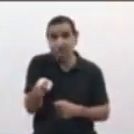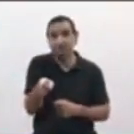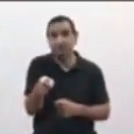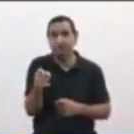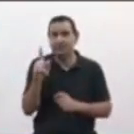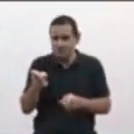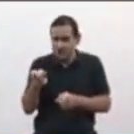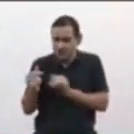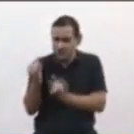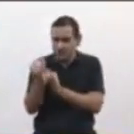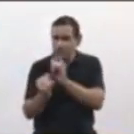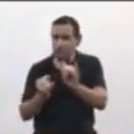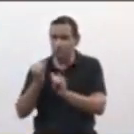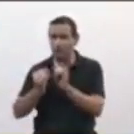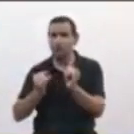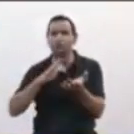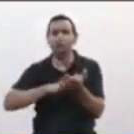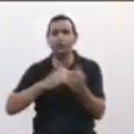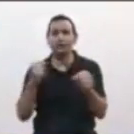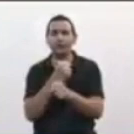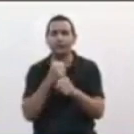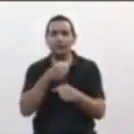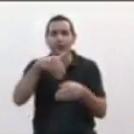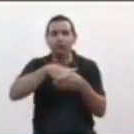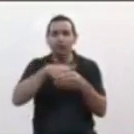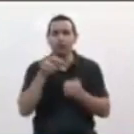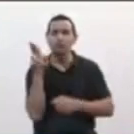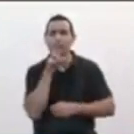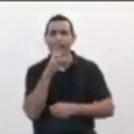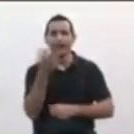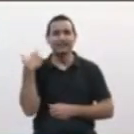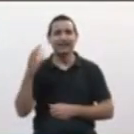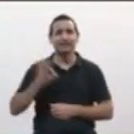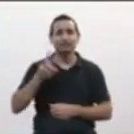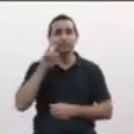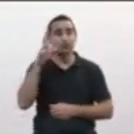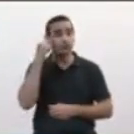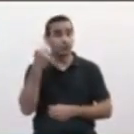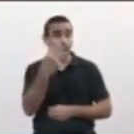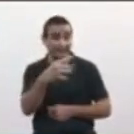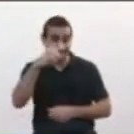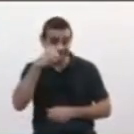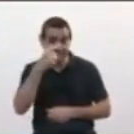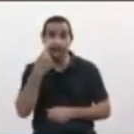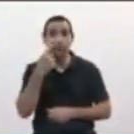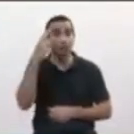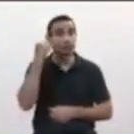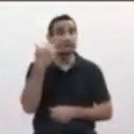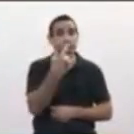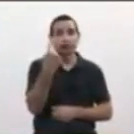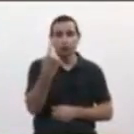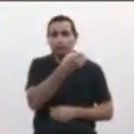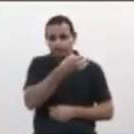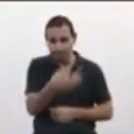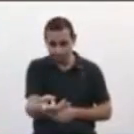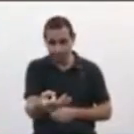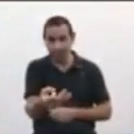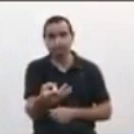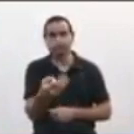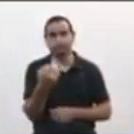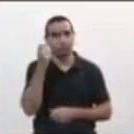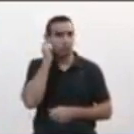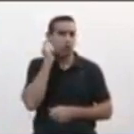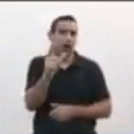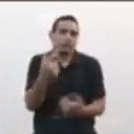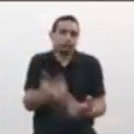hablaba seguramente la sanción del voto femenino el año 47 que se hizo efectivo en el 51 logro extraordinario